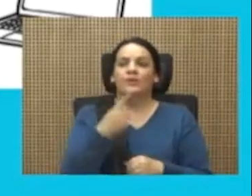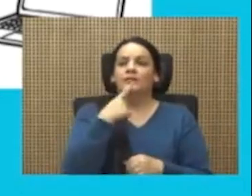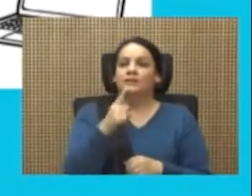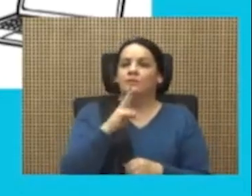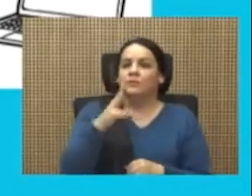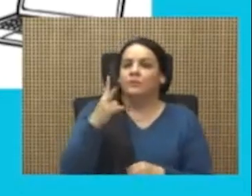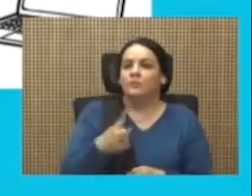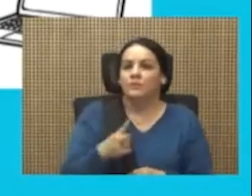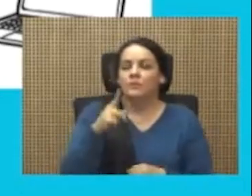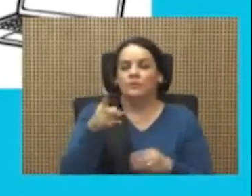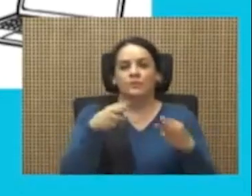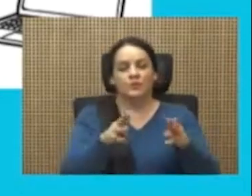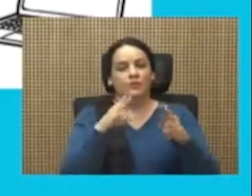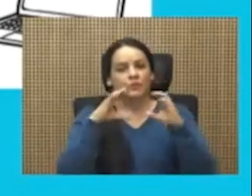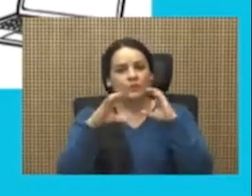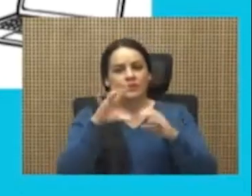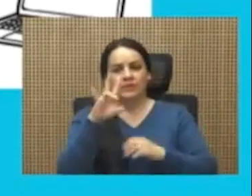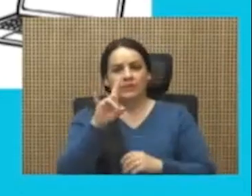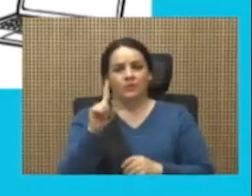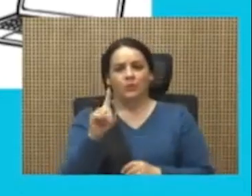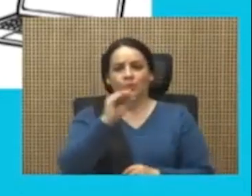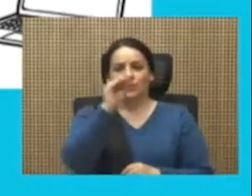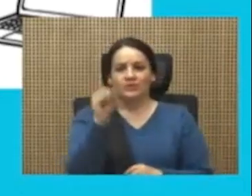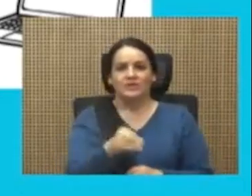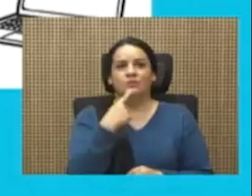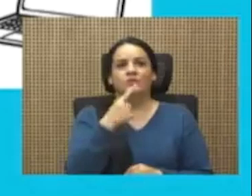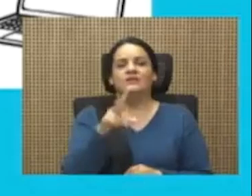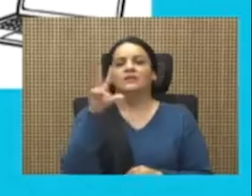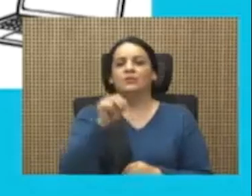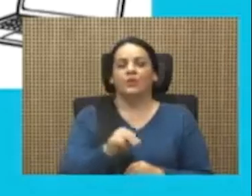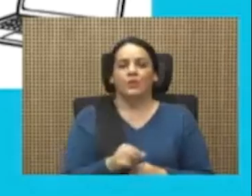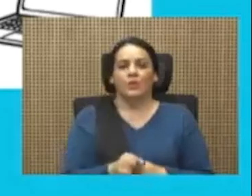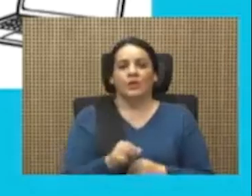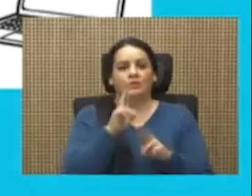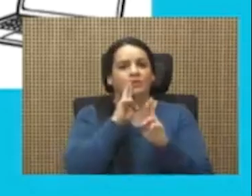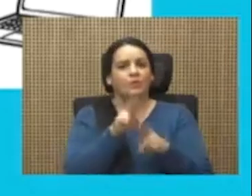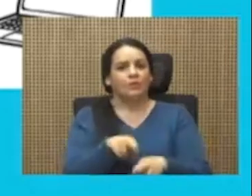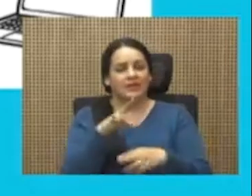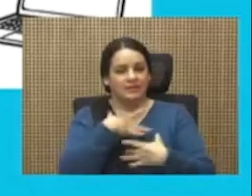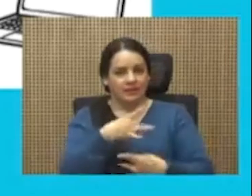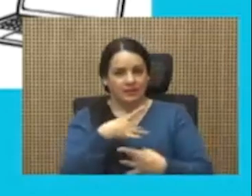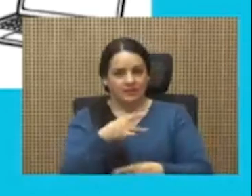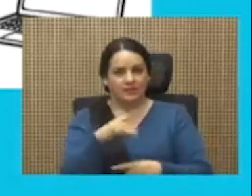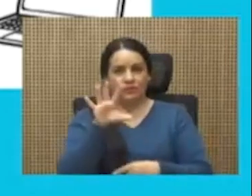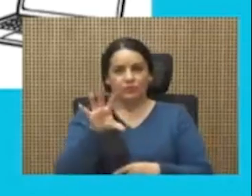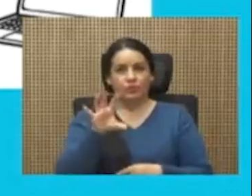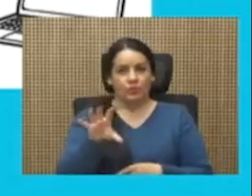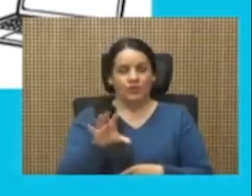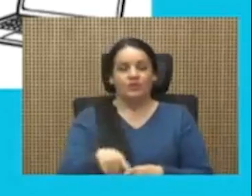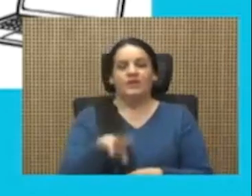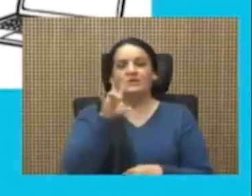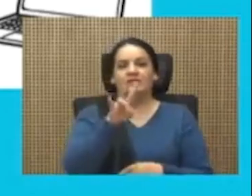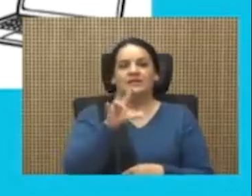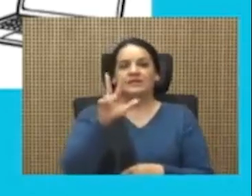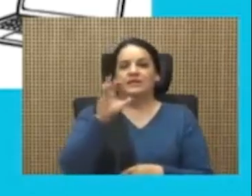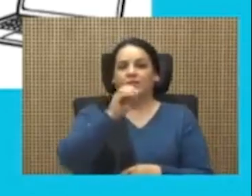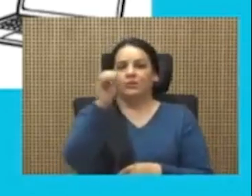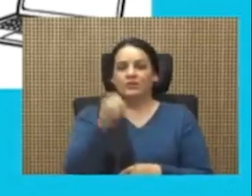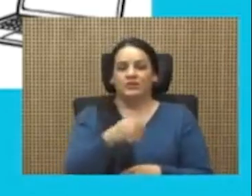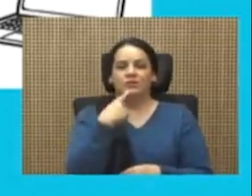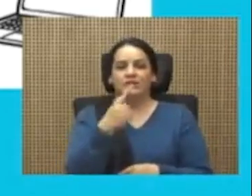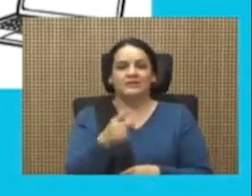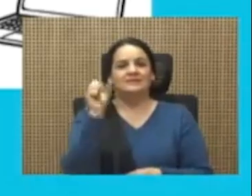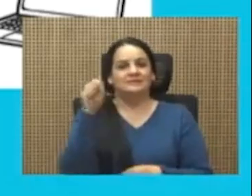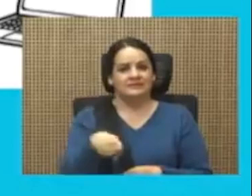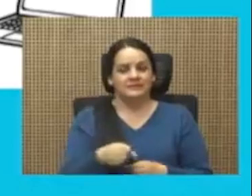verdad los medios 71 por dice no responden a los intereses de sus dueños 73 por dice